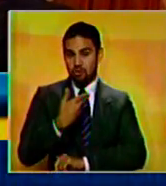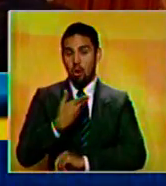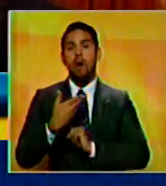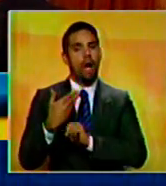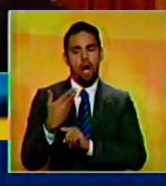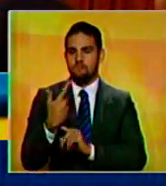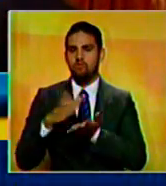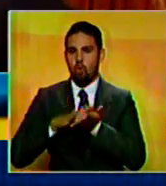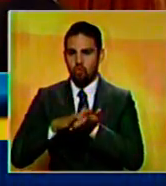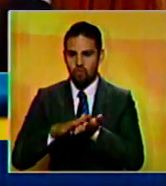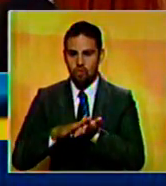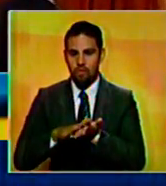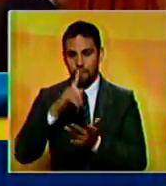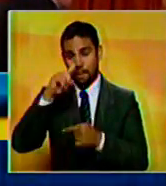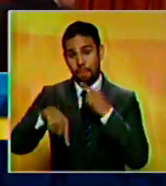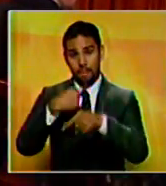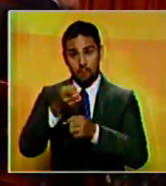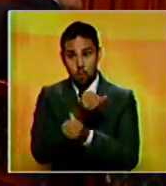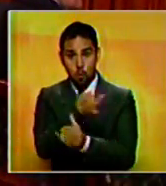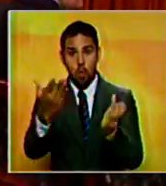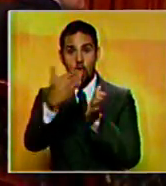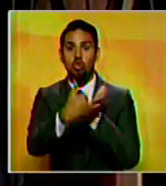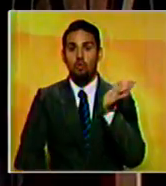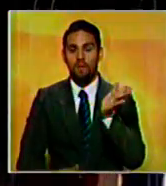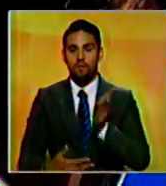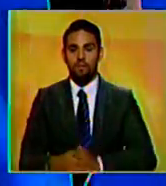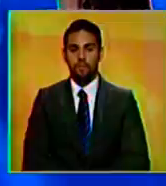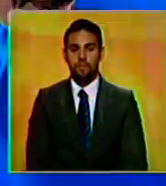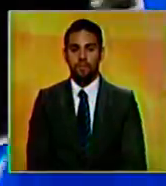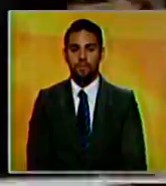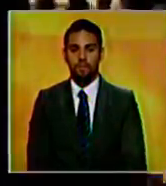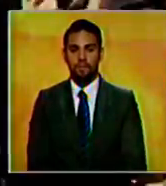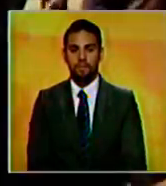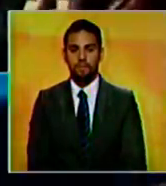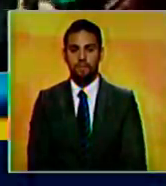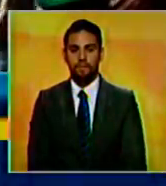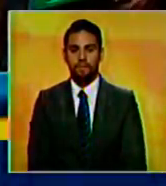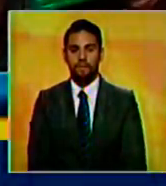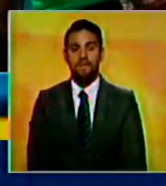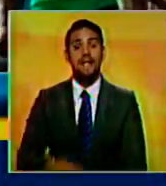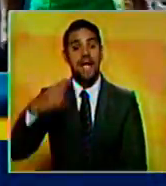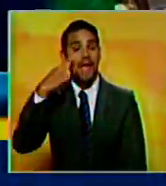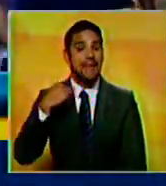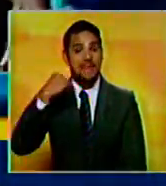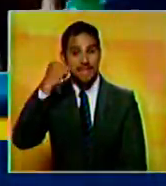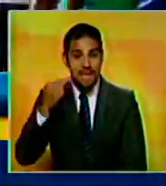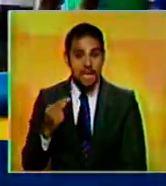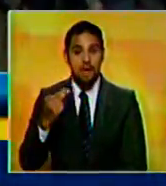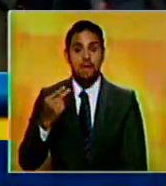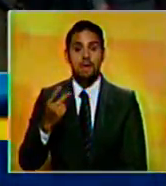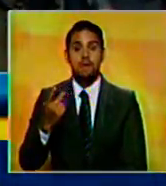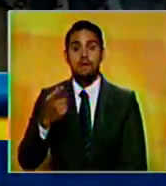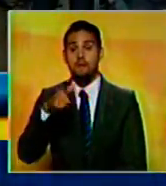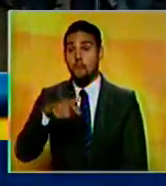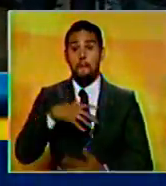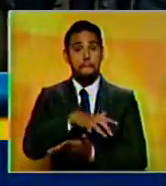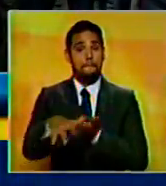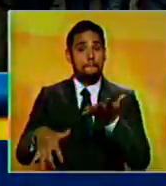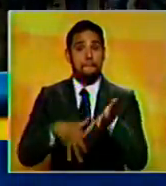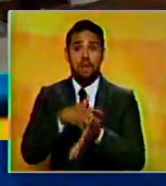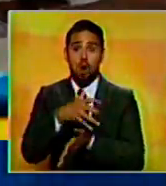espera que en las próximas horas se haga público el documento. En Nigeria, luego de las tensiones vividas